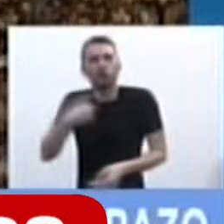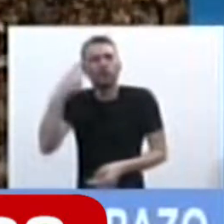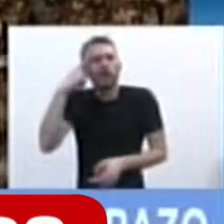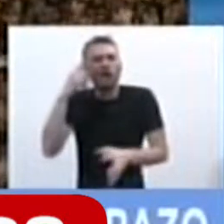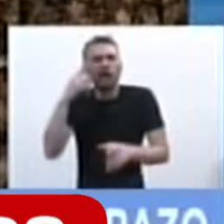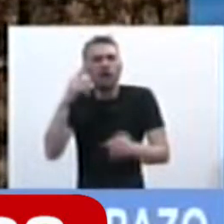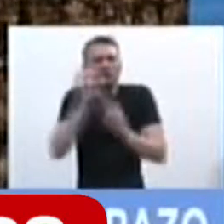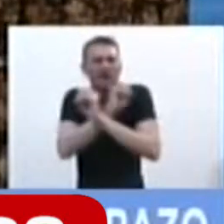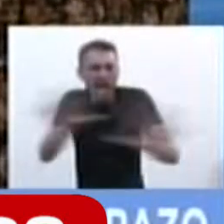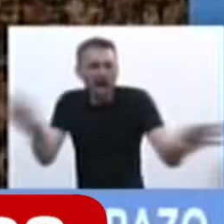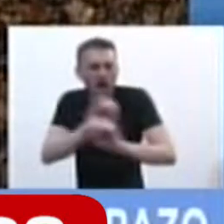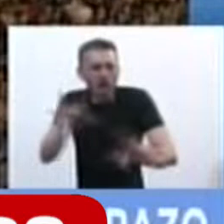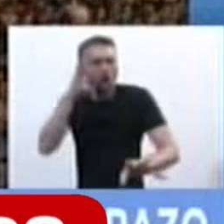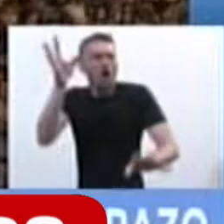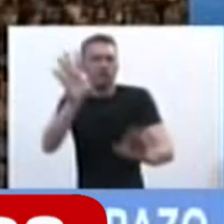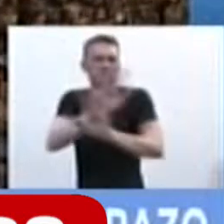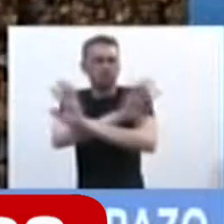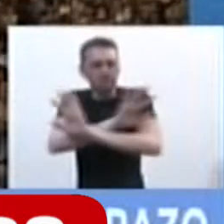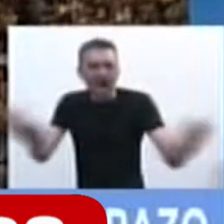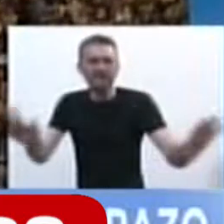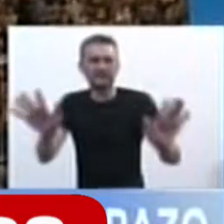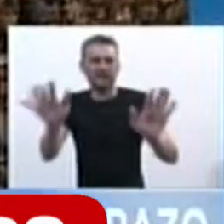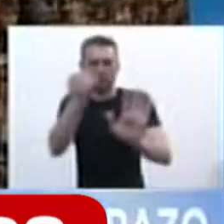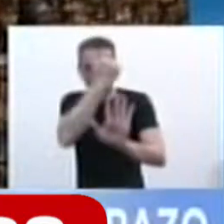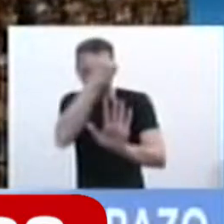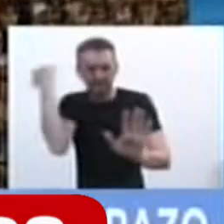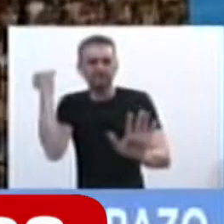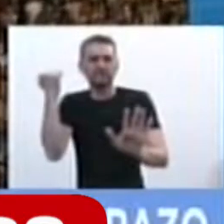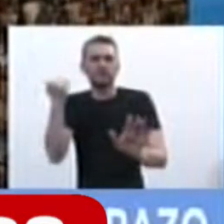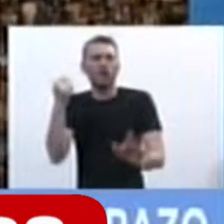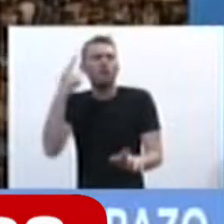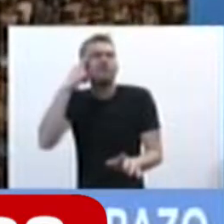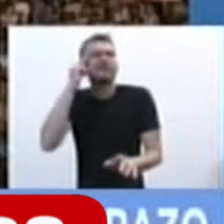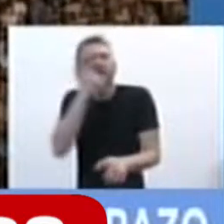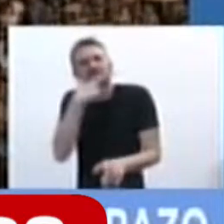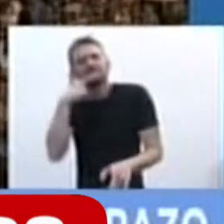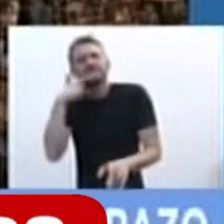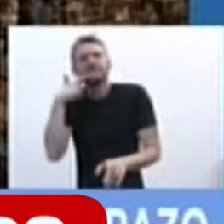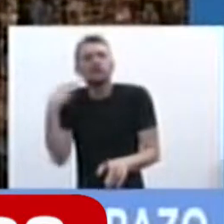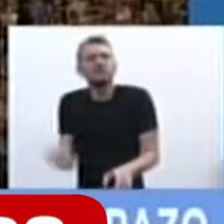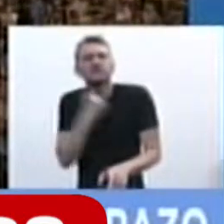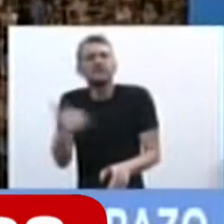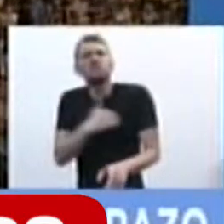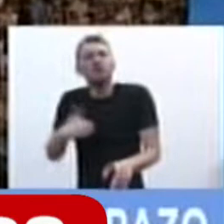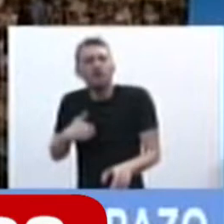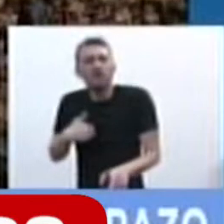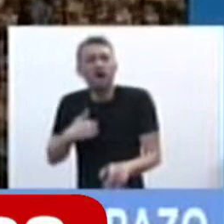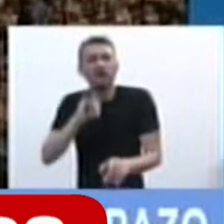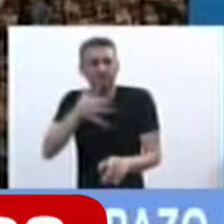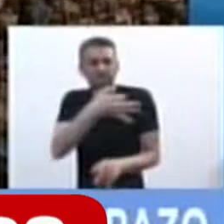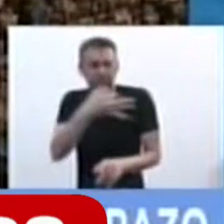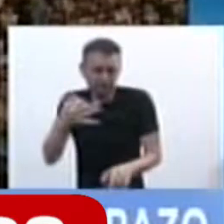desdramatizar el aborto y tenemos que desromantizar la maternidad. Porque si bien es cierto, ser madre es